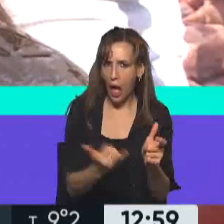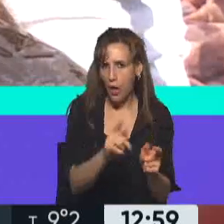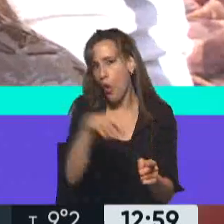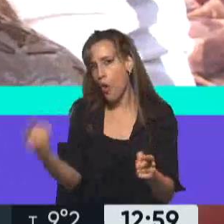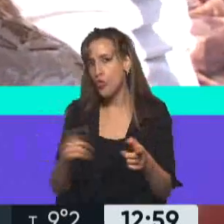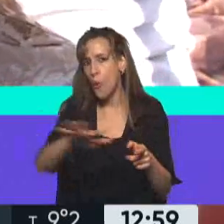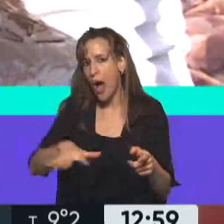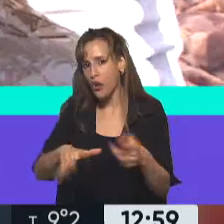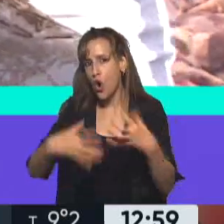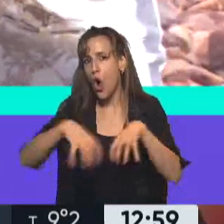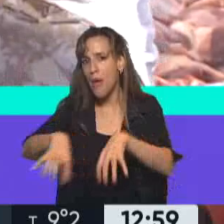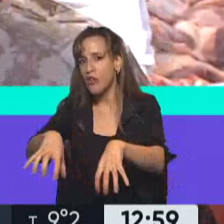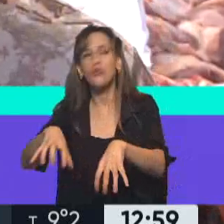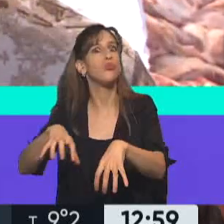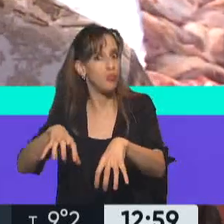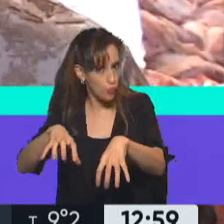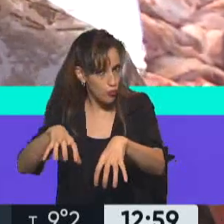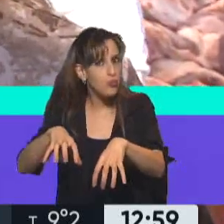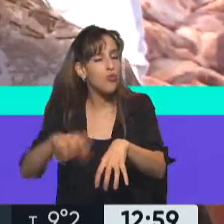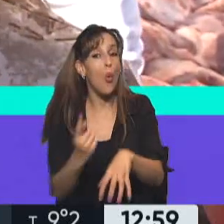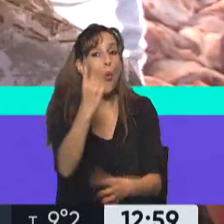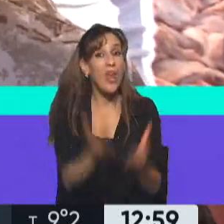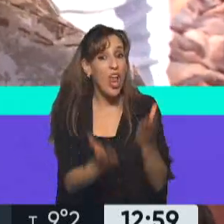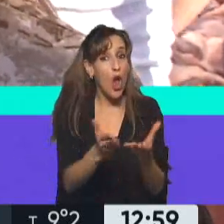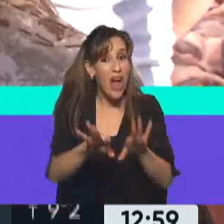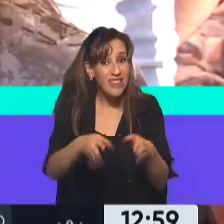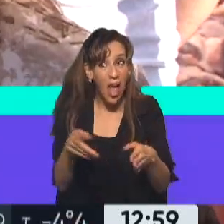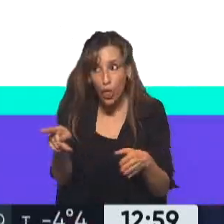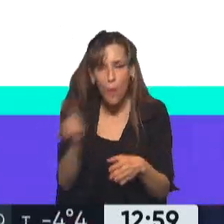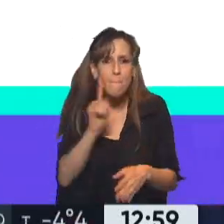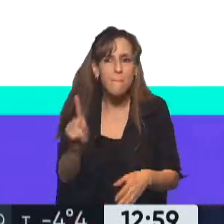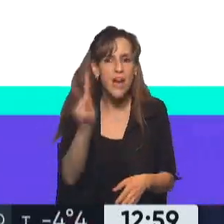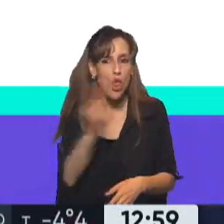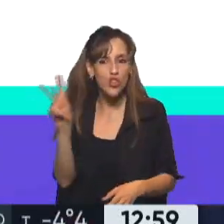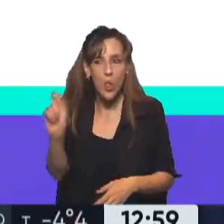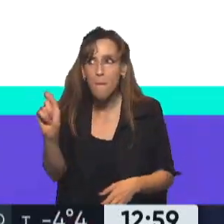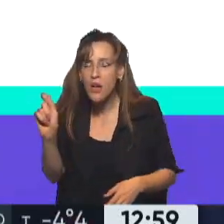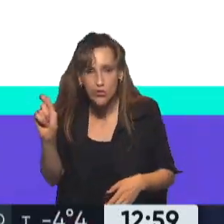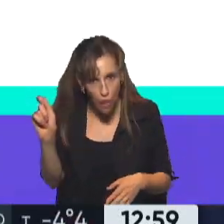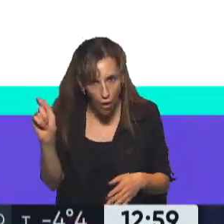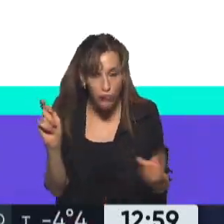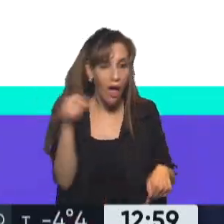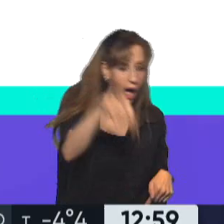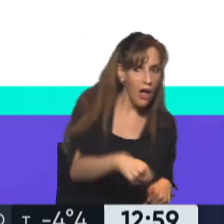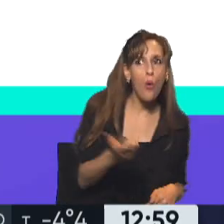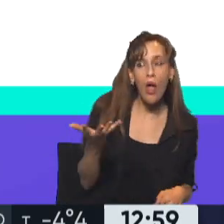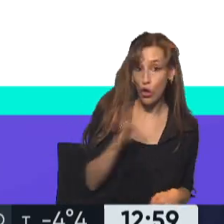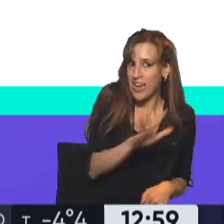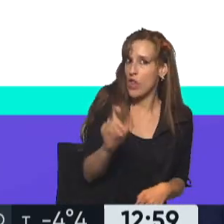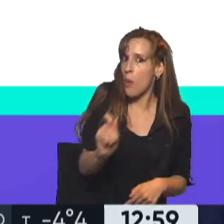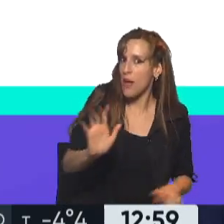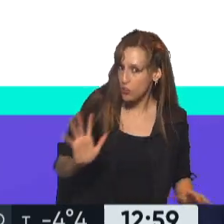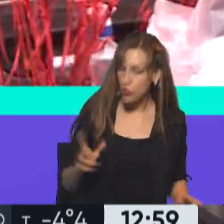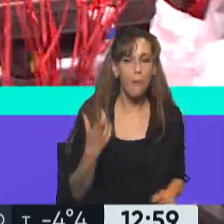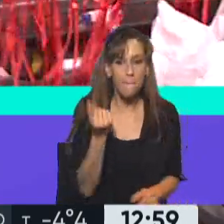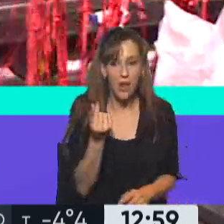mucho, mucho, sí. Y un kilo de asado está 1.200. ¿Y acá está cuánto? 500. ¿Buenos precios? Muy